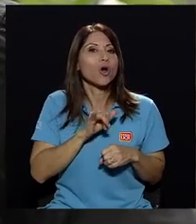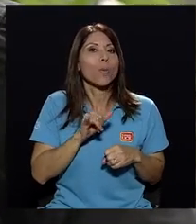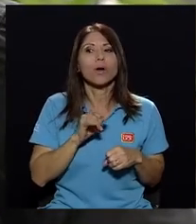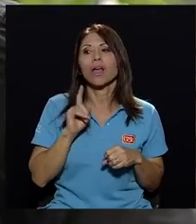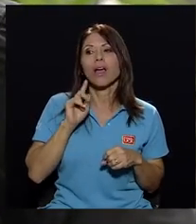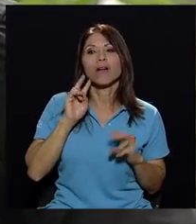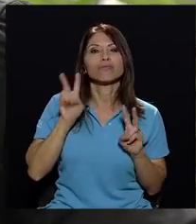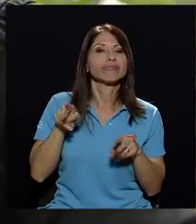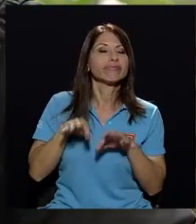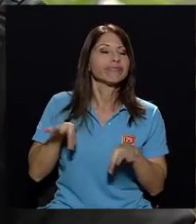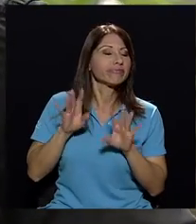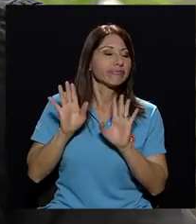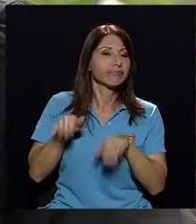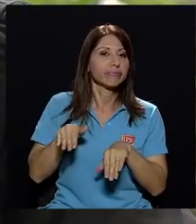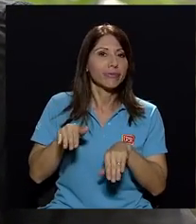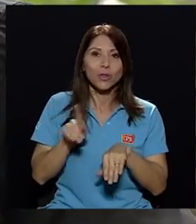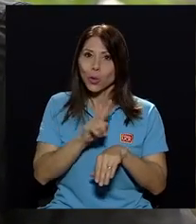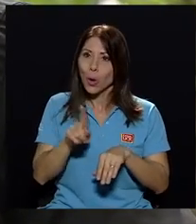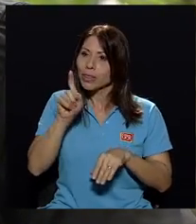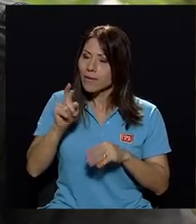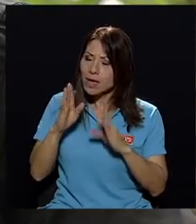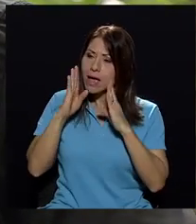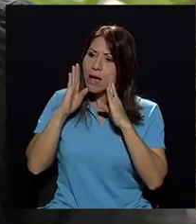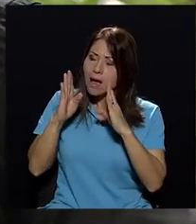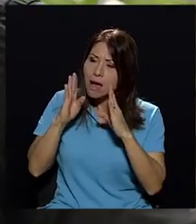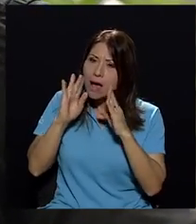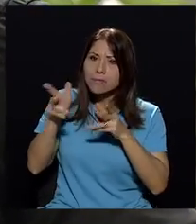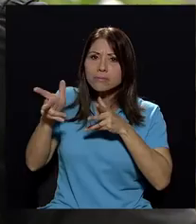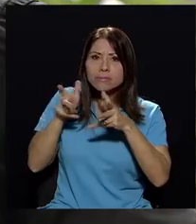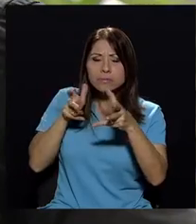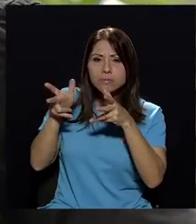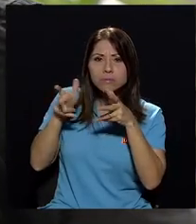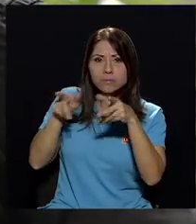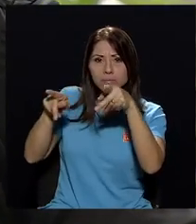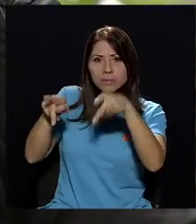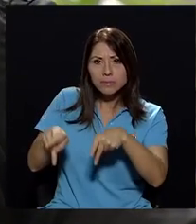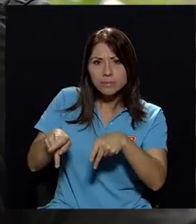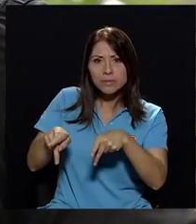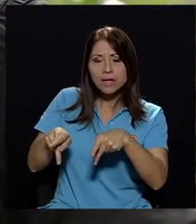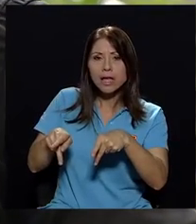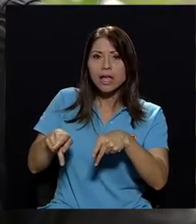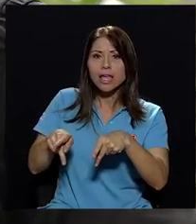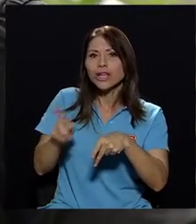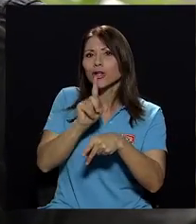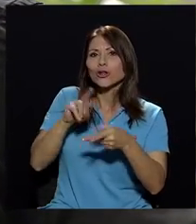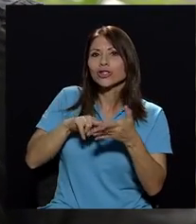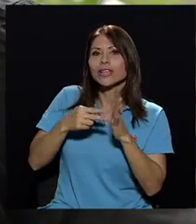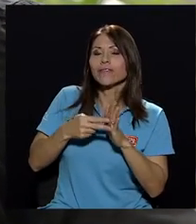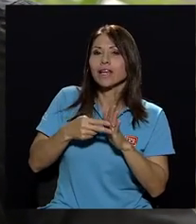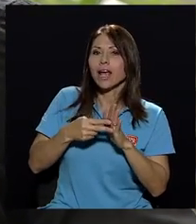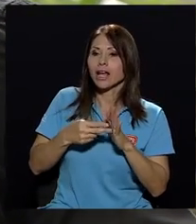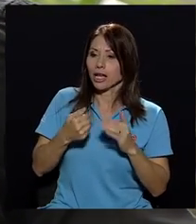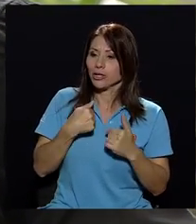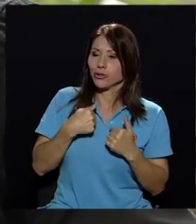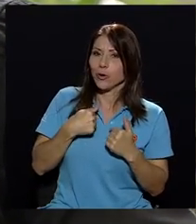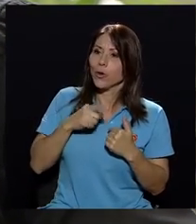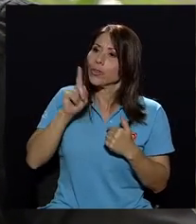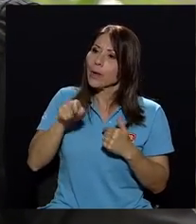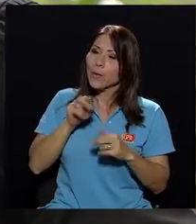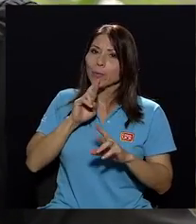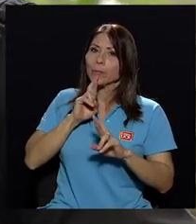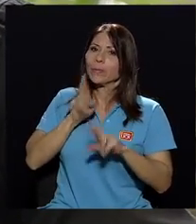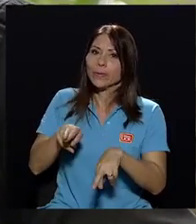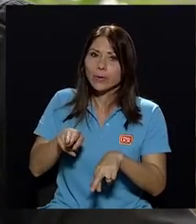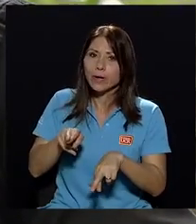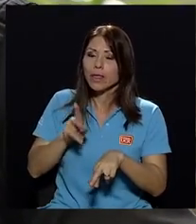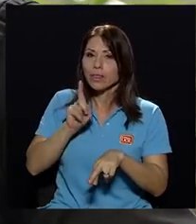nos está diciendo. Hay que darle un lugar a esta persona, escucharle y no necesariamente tenemos que sentirnos en la obligación de darle